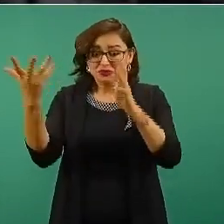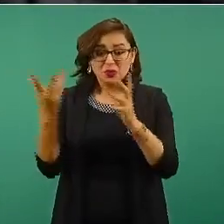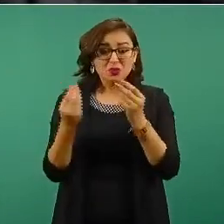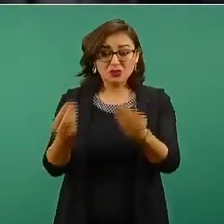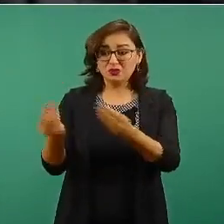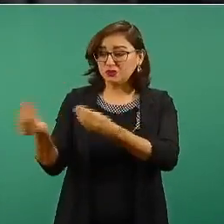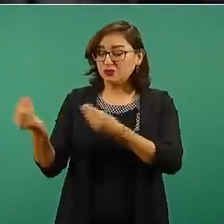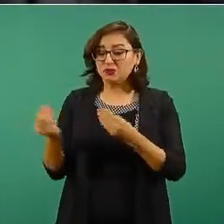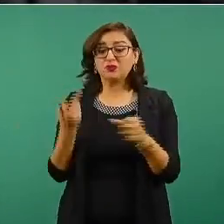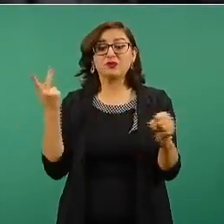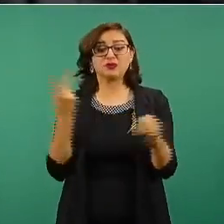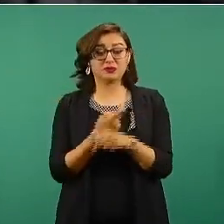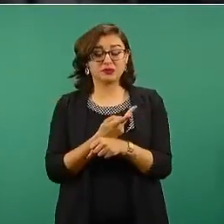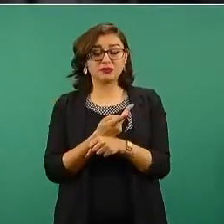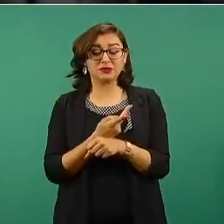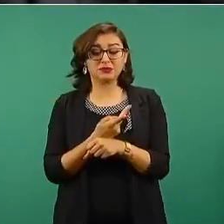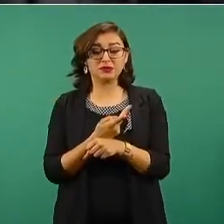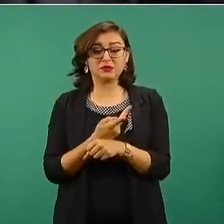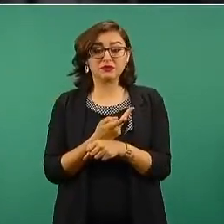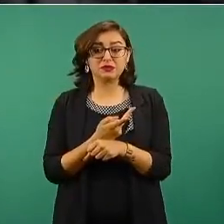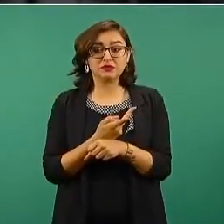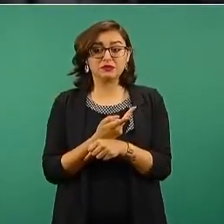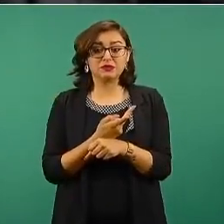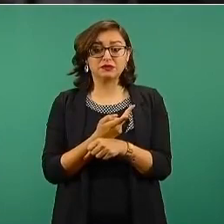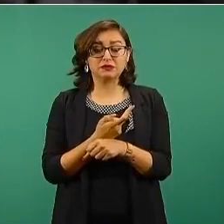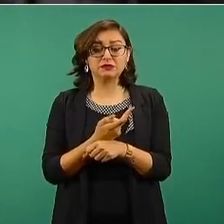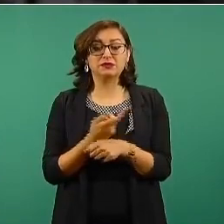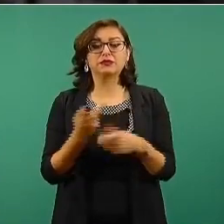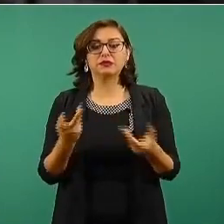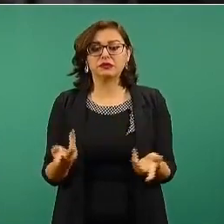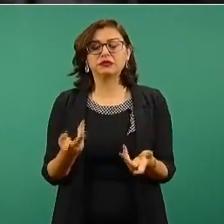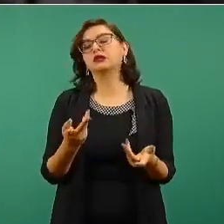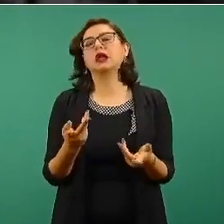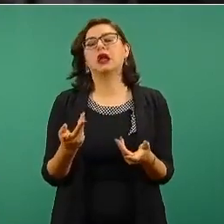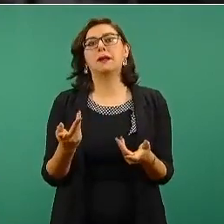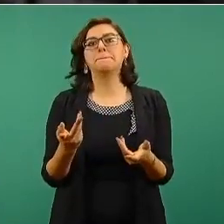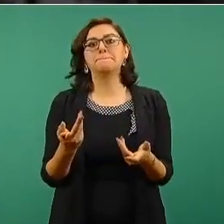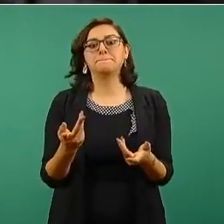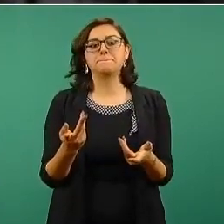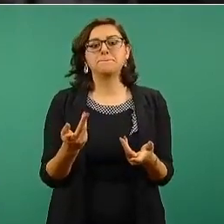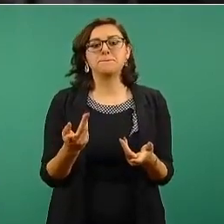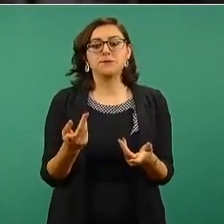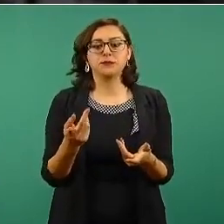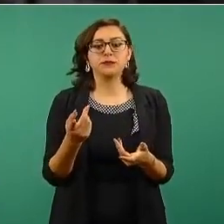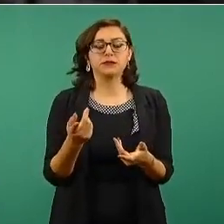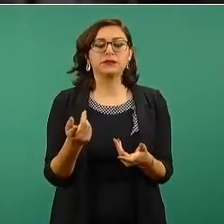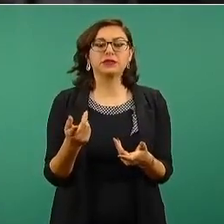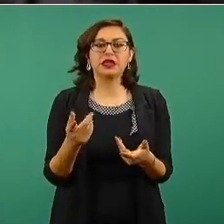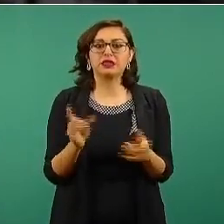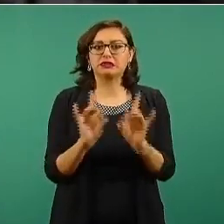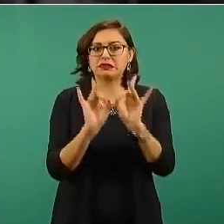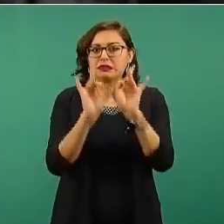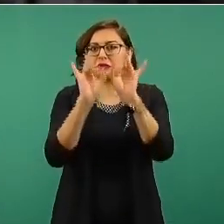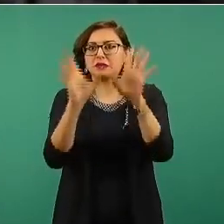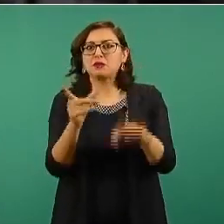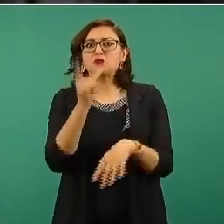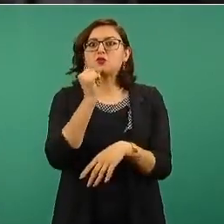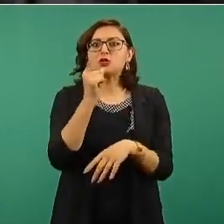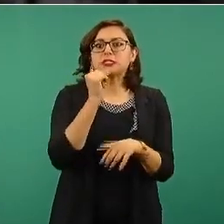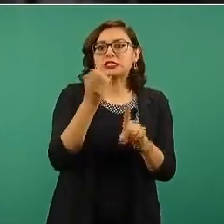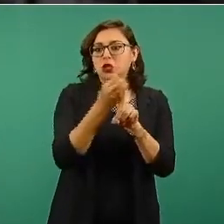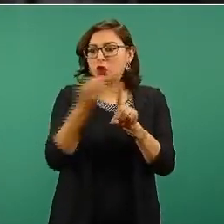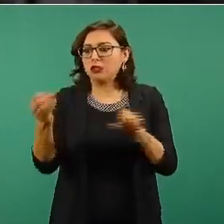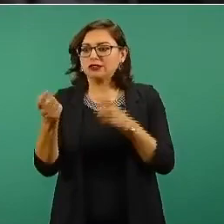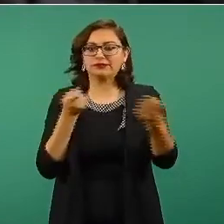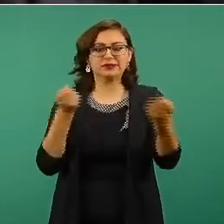observamos también es que sí hubo una especie, un protocolo que se salió en algún momento tal vez de las manos,